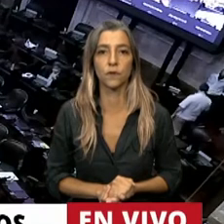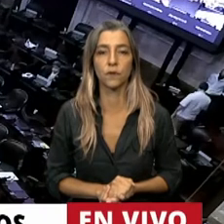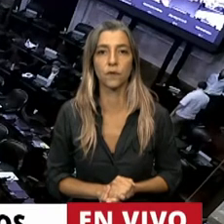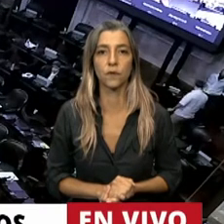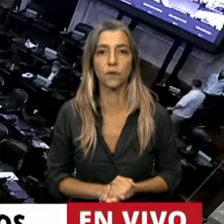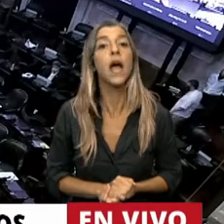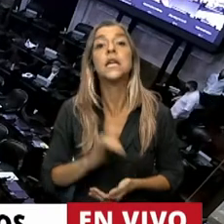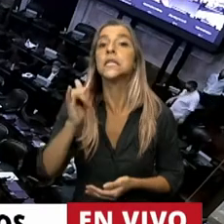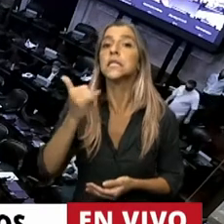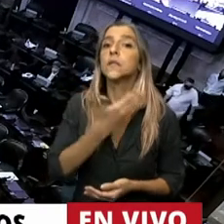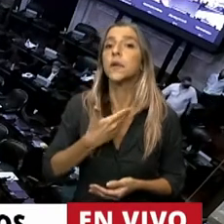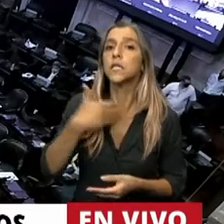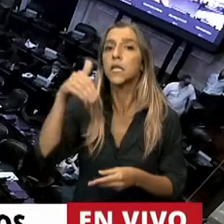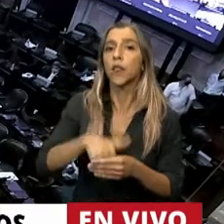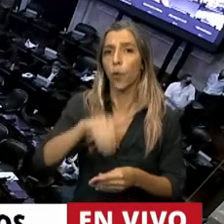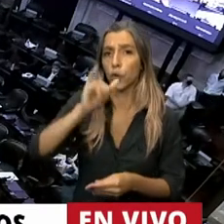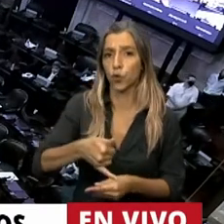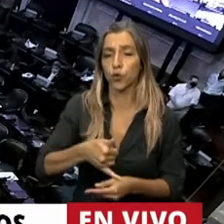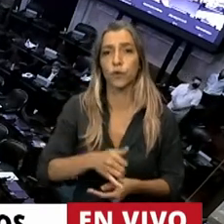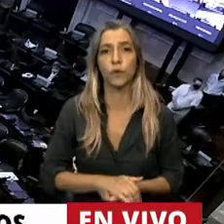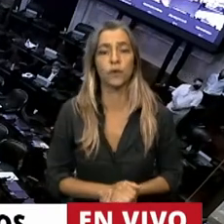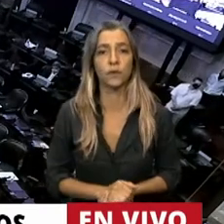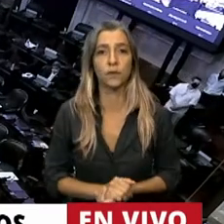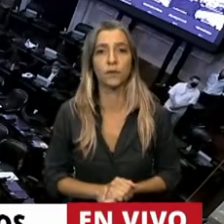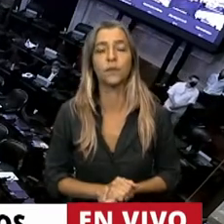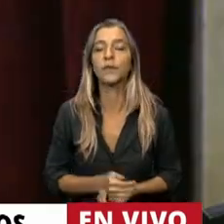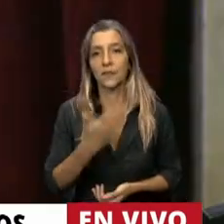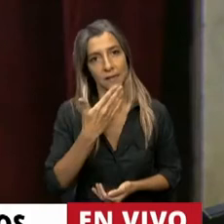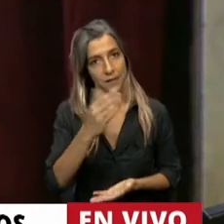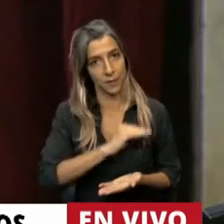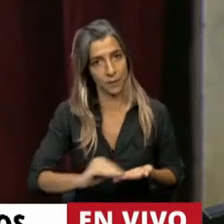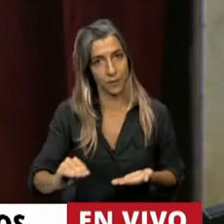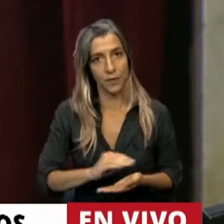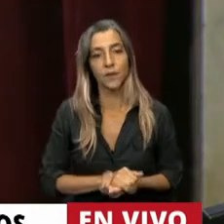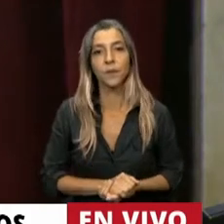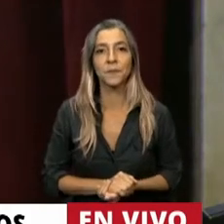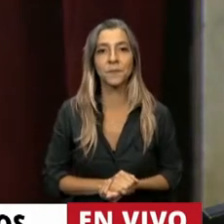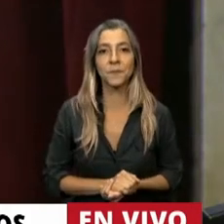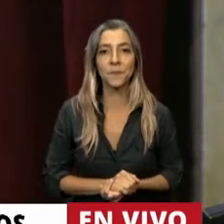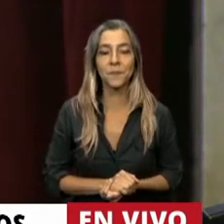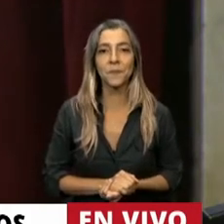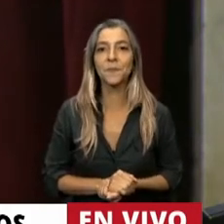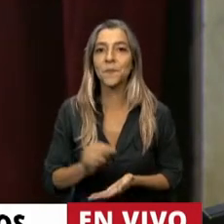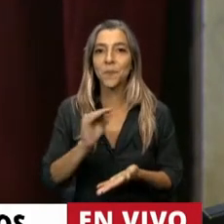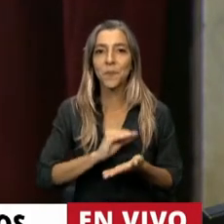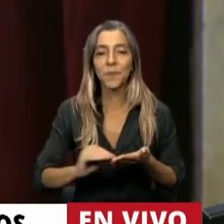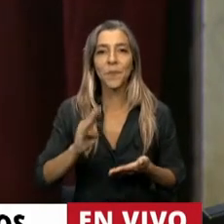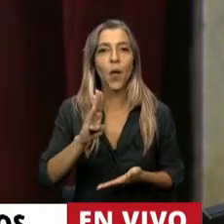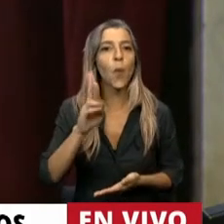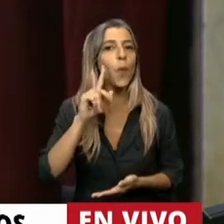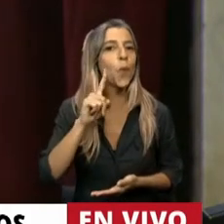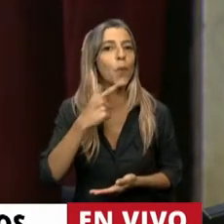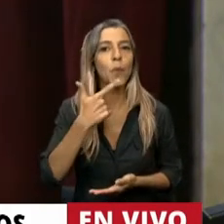si presidente otro por la afirmativa gracias diputado di putados brizuela del